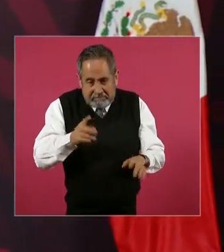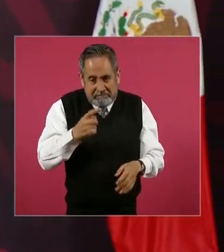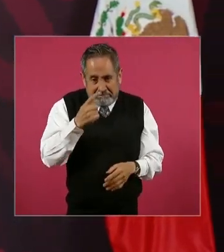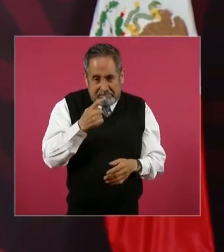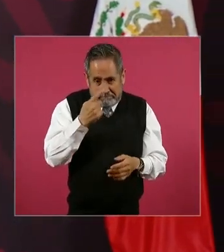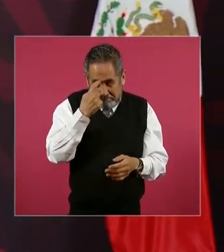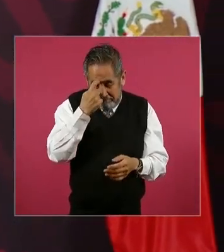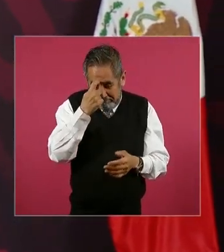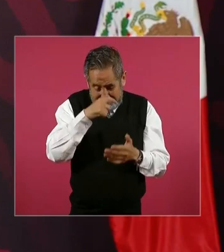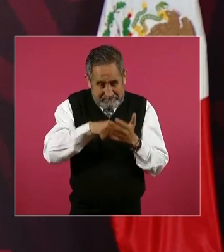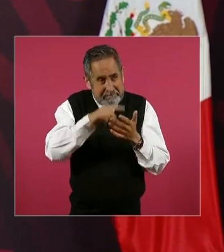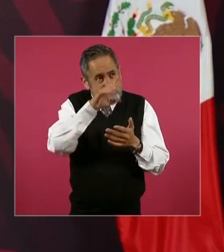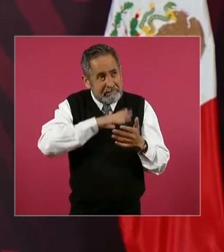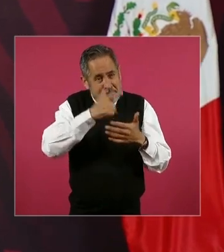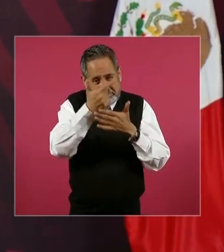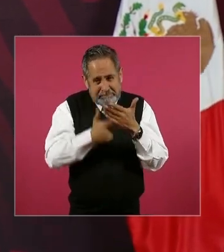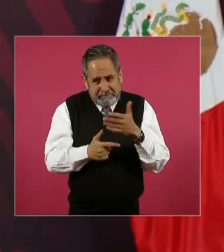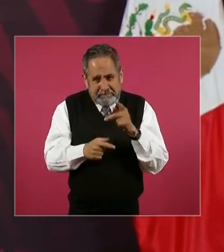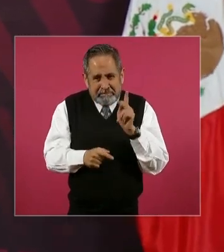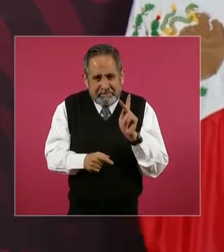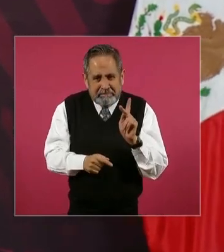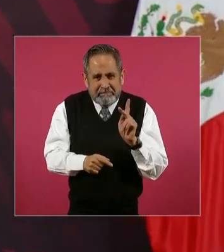pero este